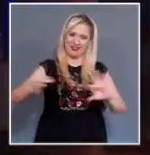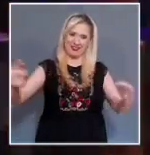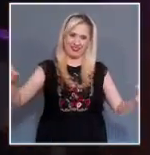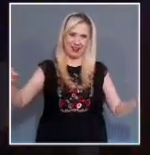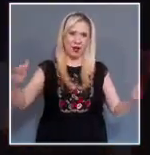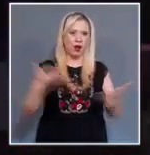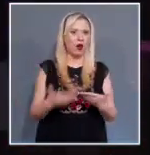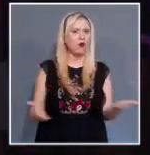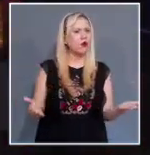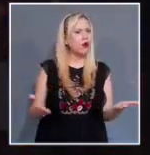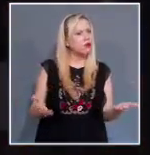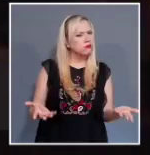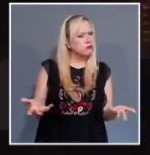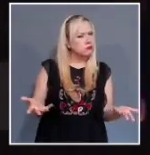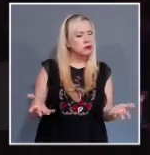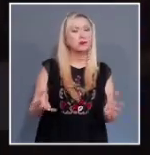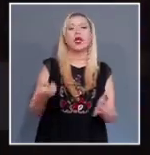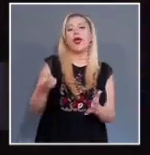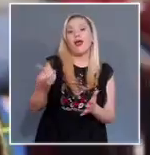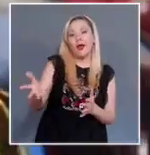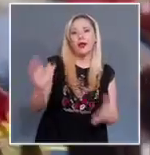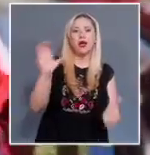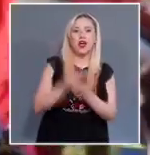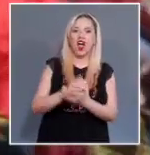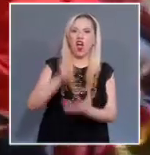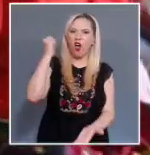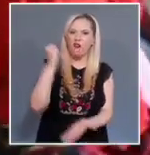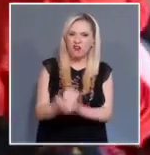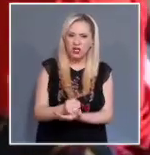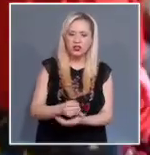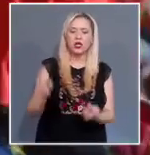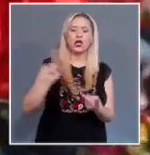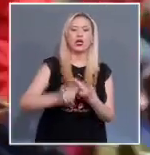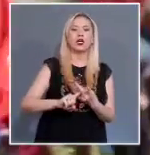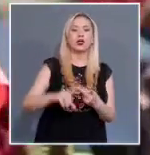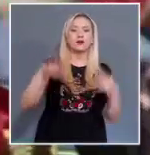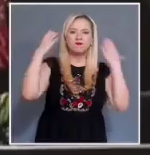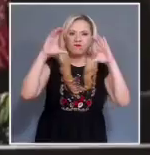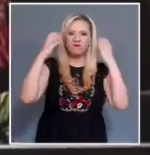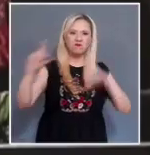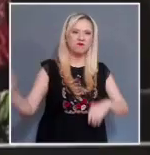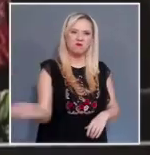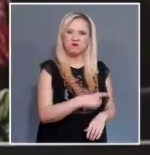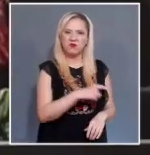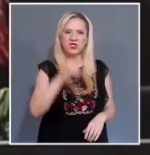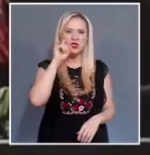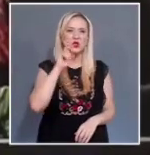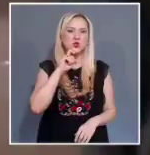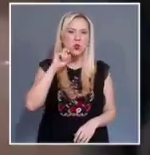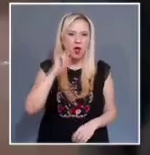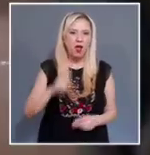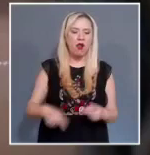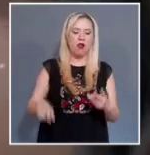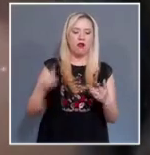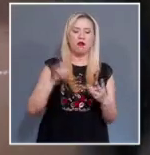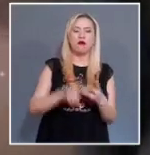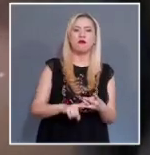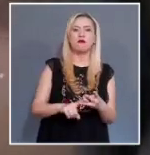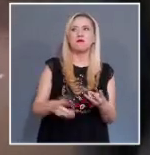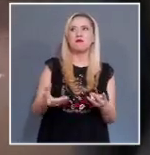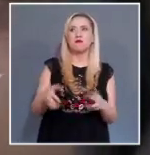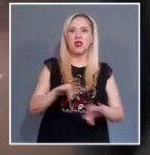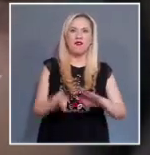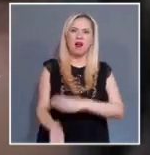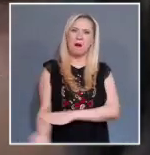matrimonio forzado, explotación sexual y trata de personas, donde el negarse no existe, ya sea por amenazas, violencia, coacción, engaño